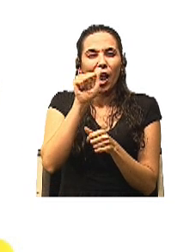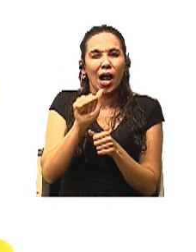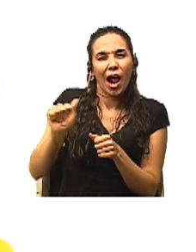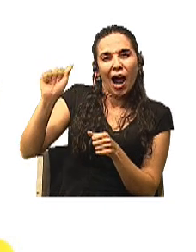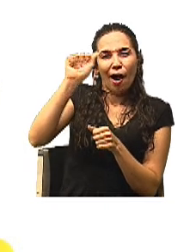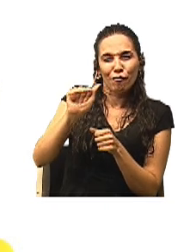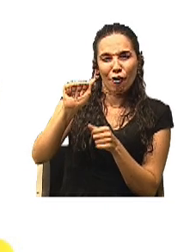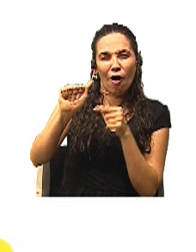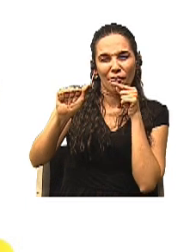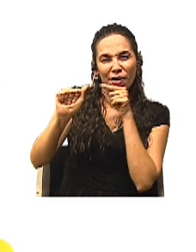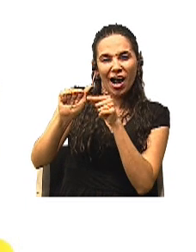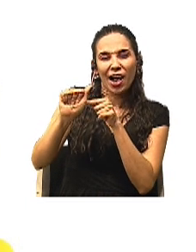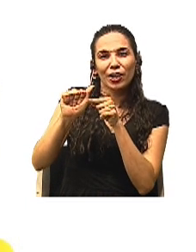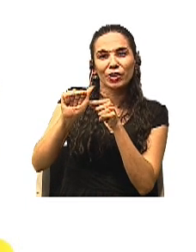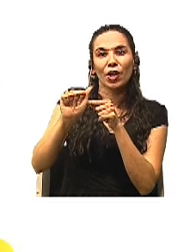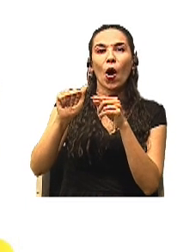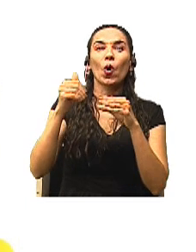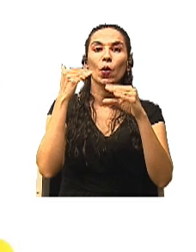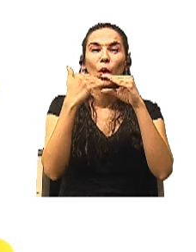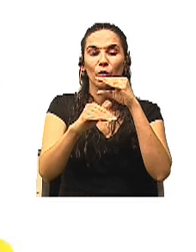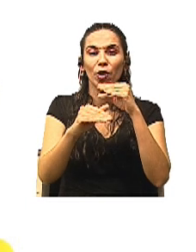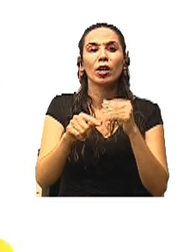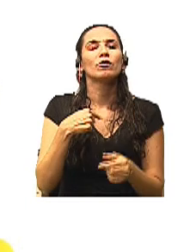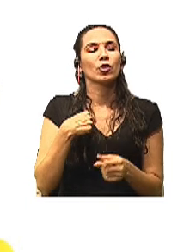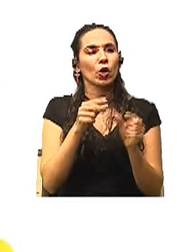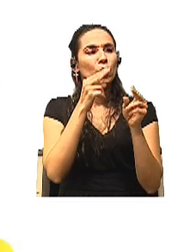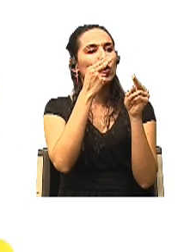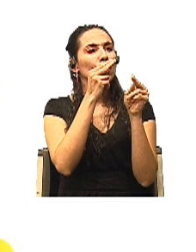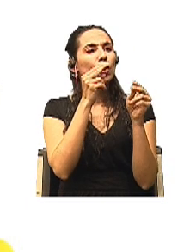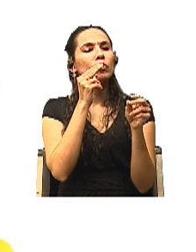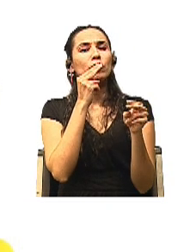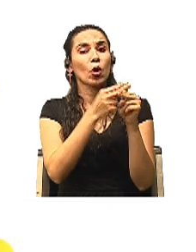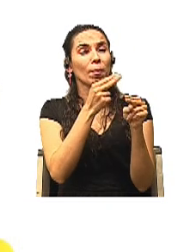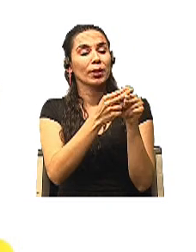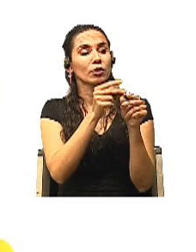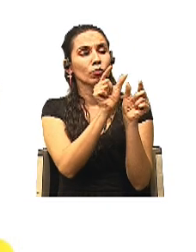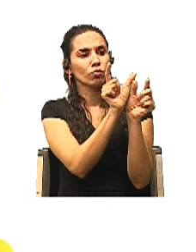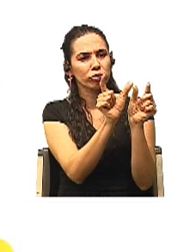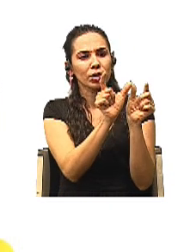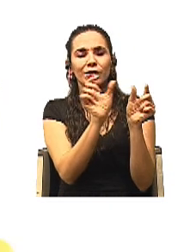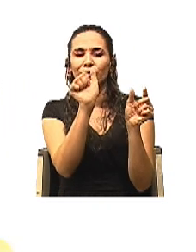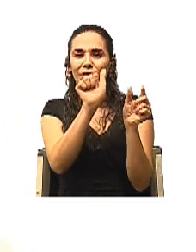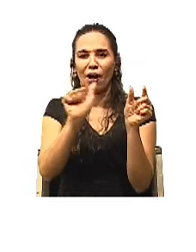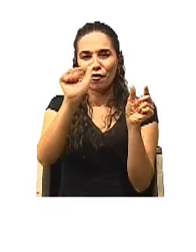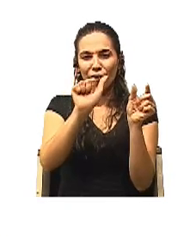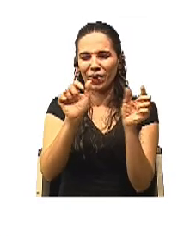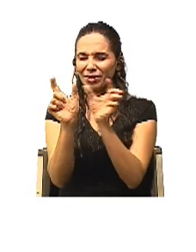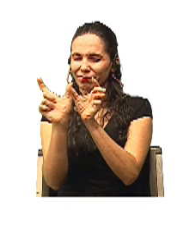electrónico. Separa el nombre de usuario del dominio.